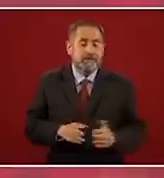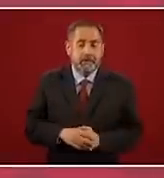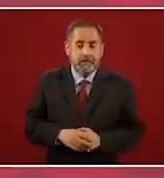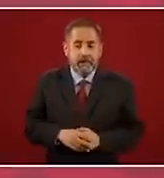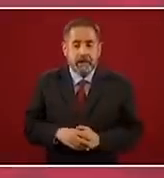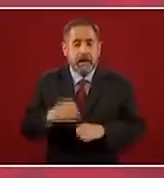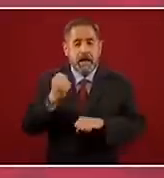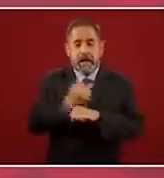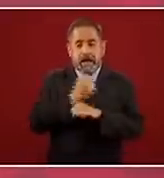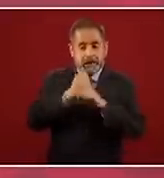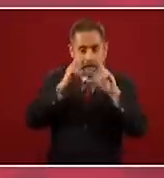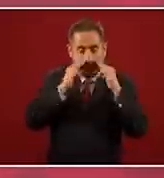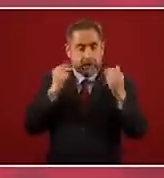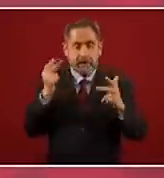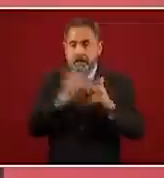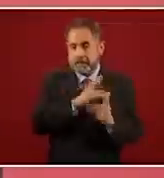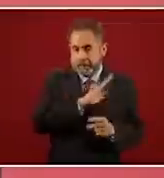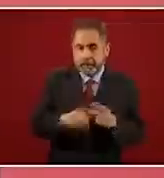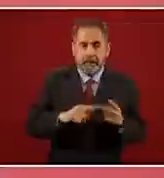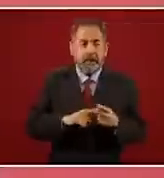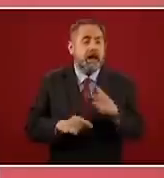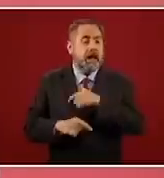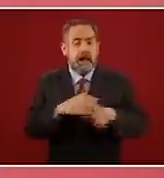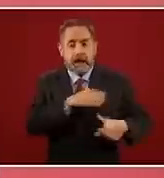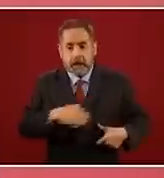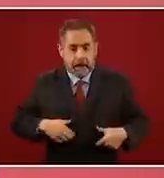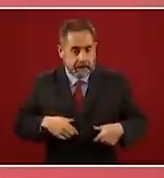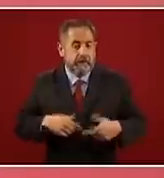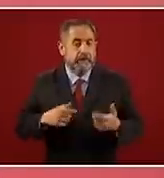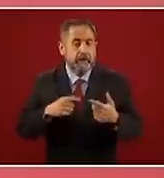de Zapata, de Villa,